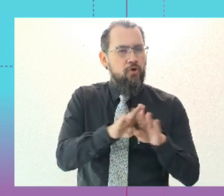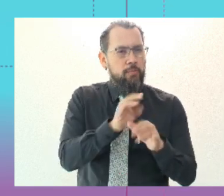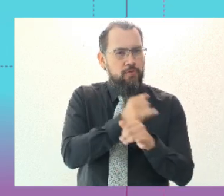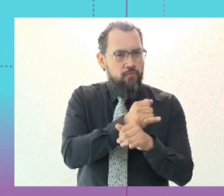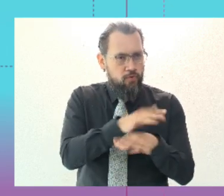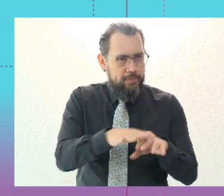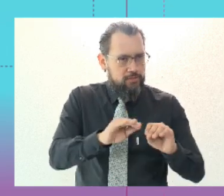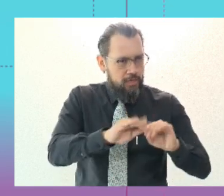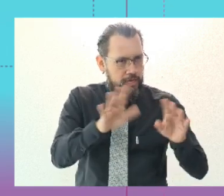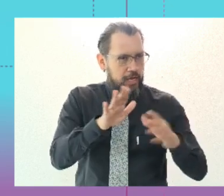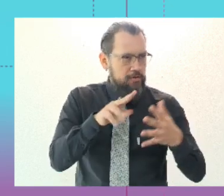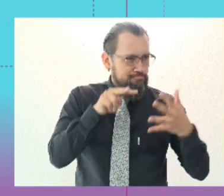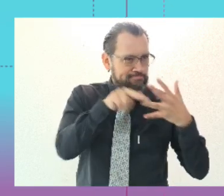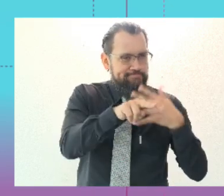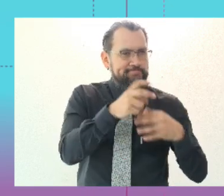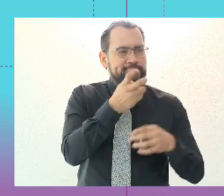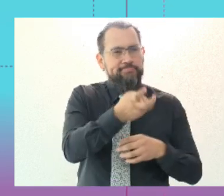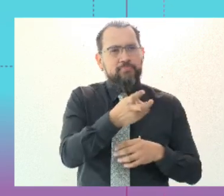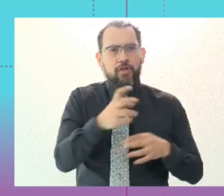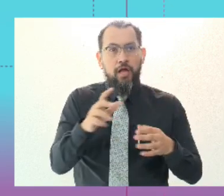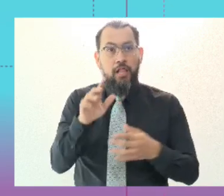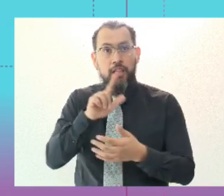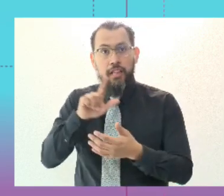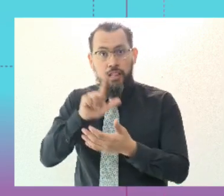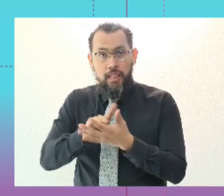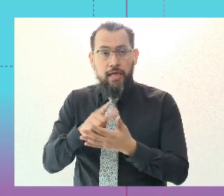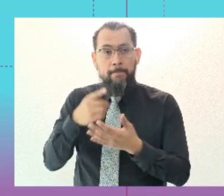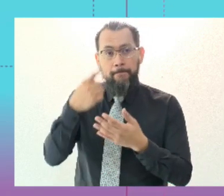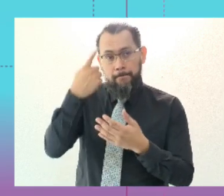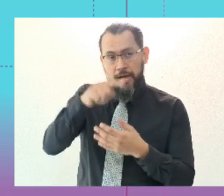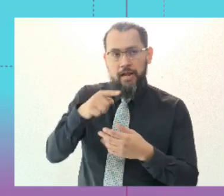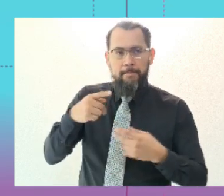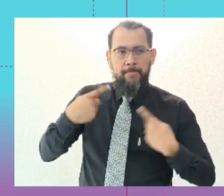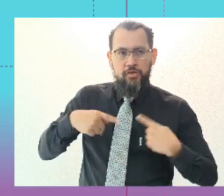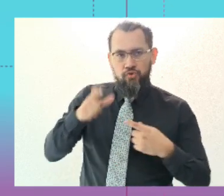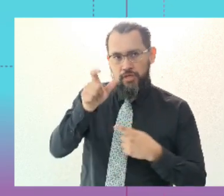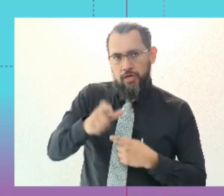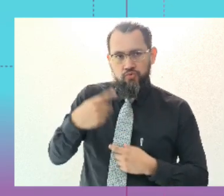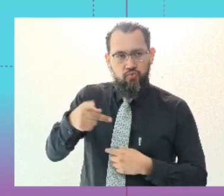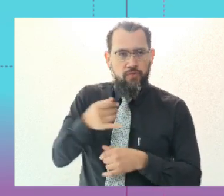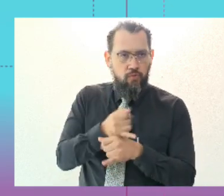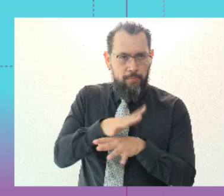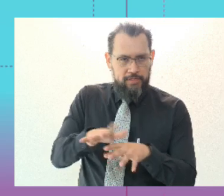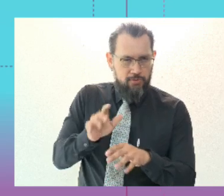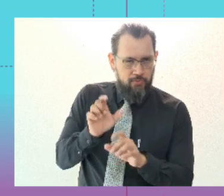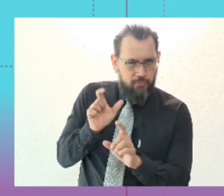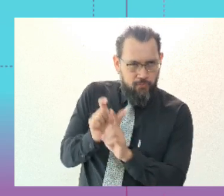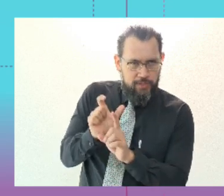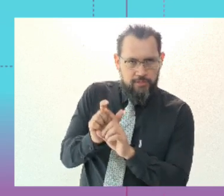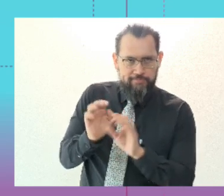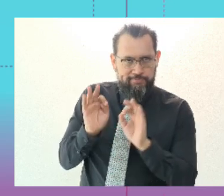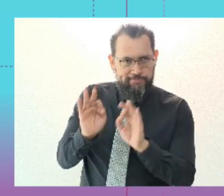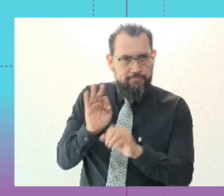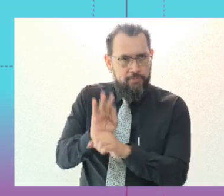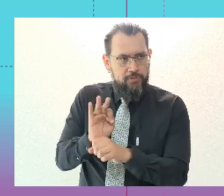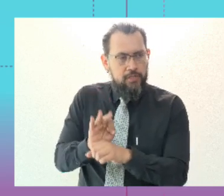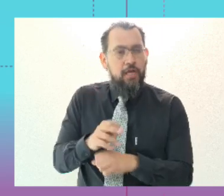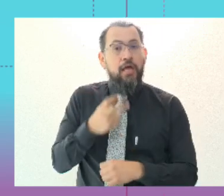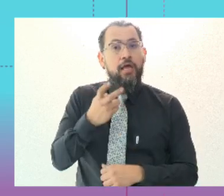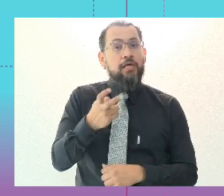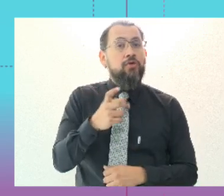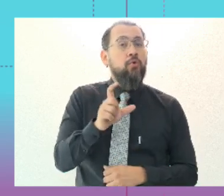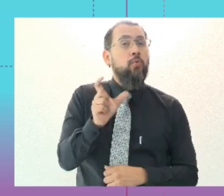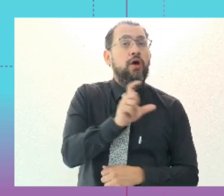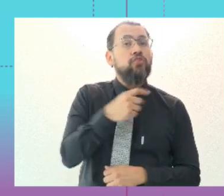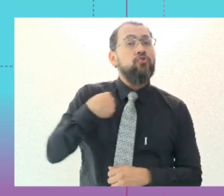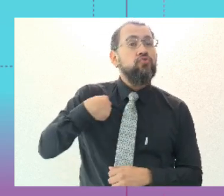de datos personales, este match que al principio se antojaba muy complejo, cuando los funcionarios públicos teníamos que subir